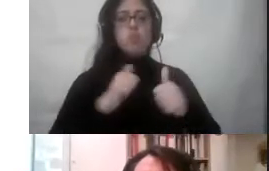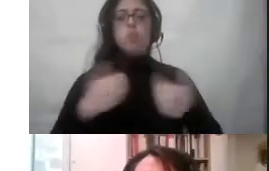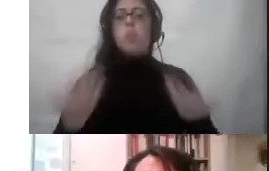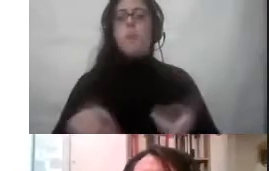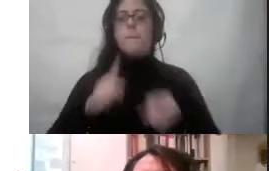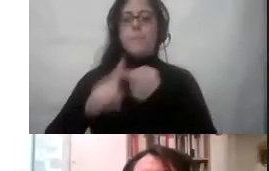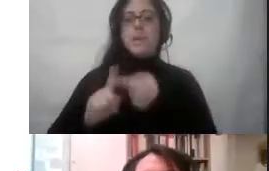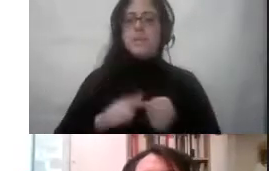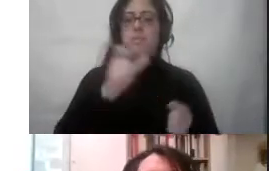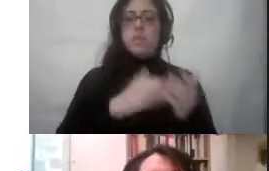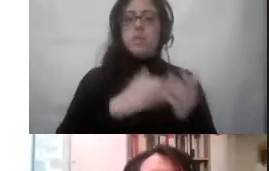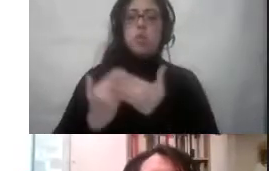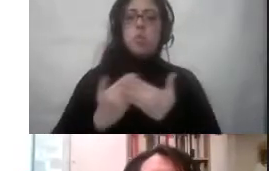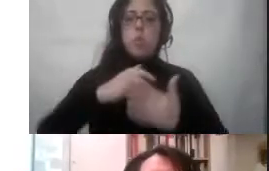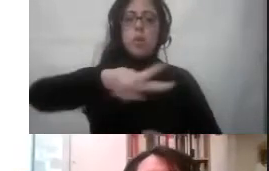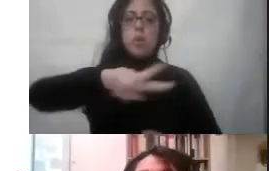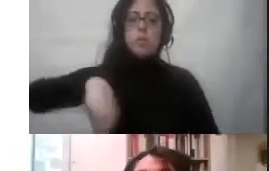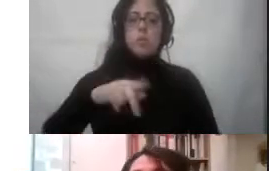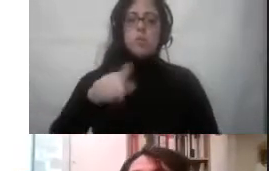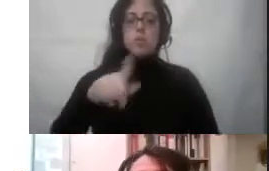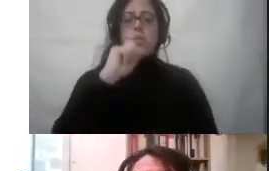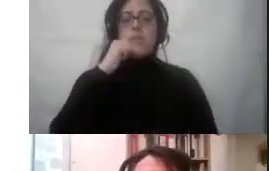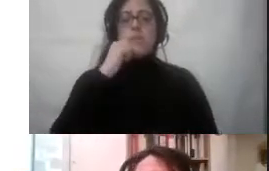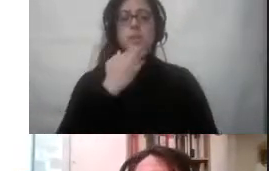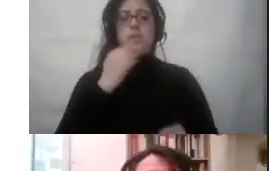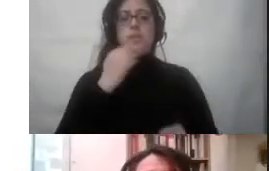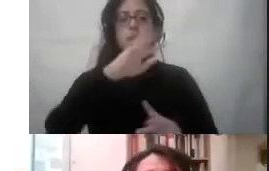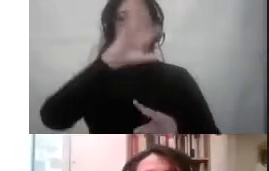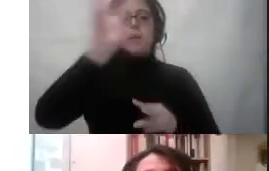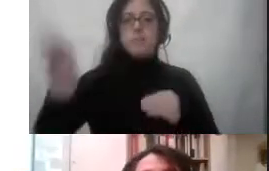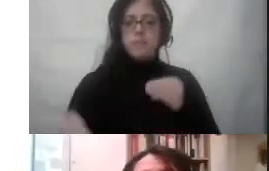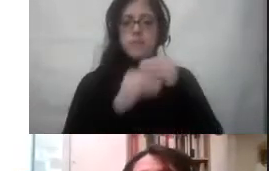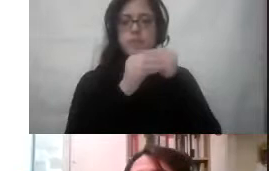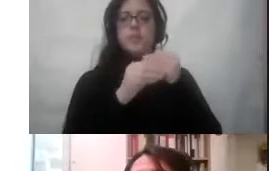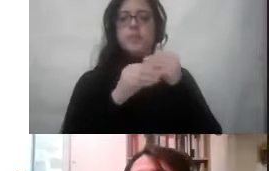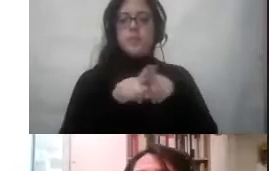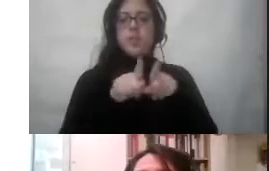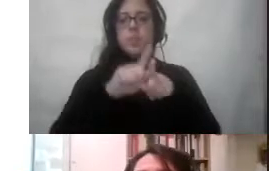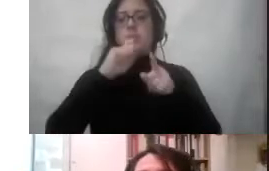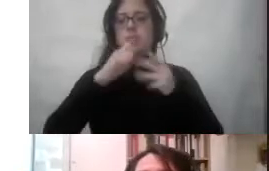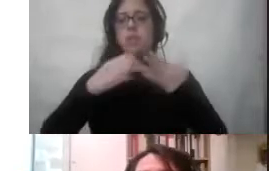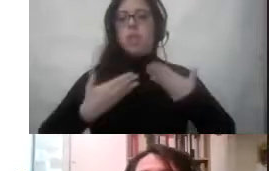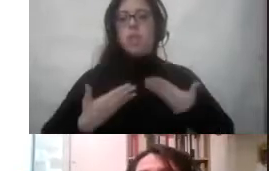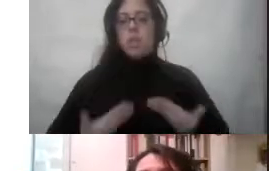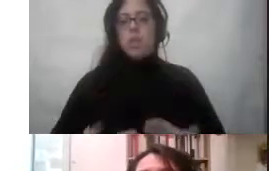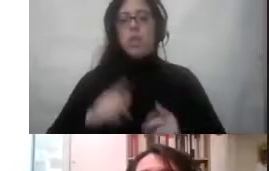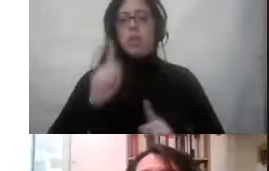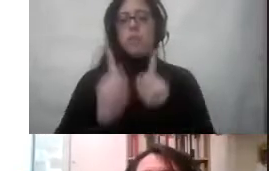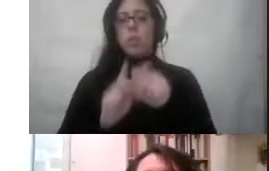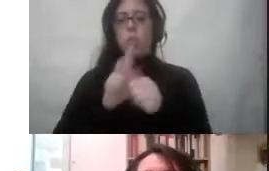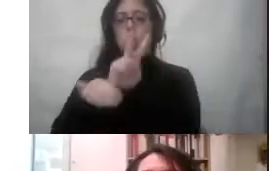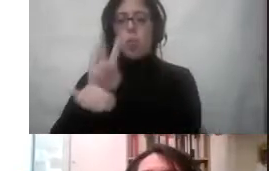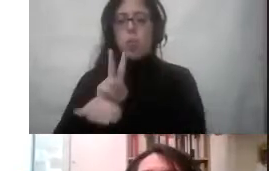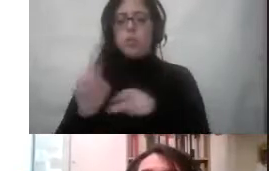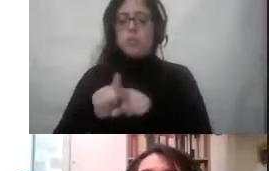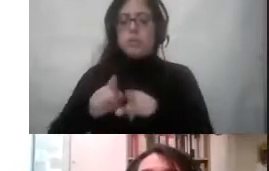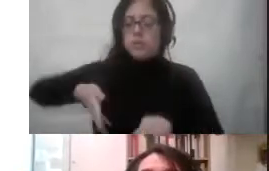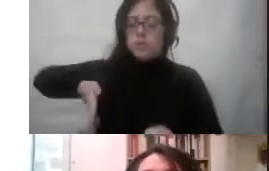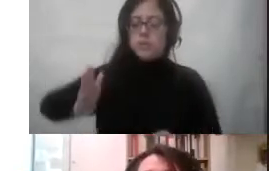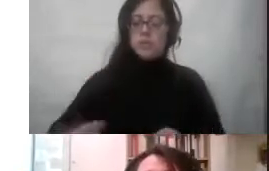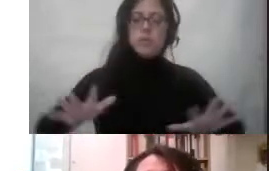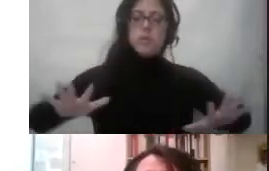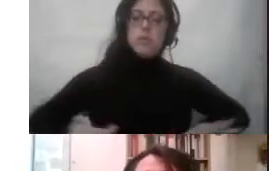nuestros estudiantes, lo que a esto se asuma la sobrecarga que ha significado para algunos profesores mantener la